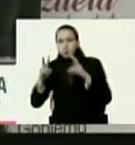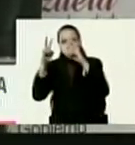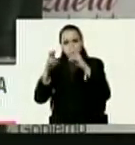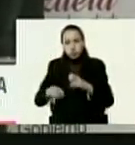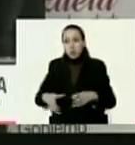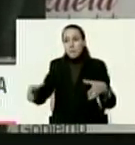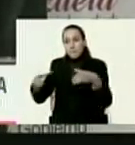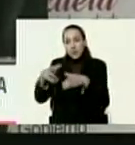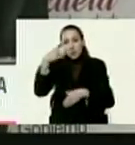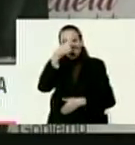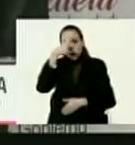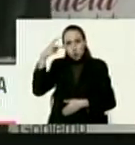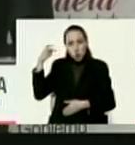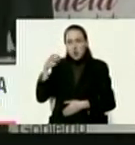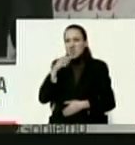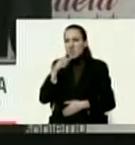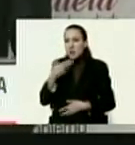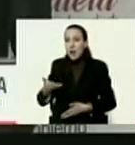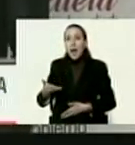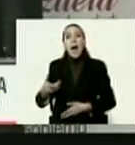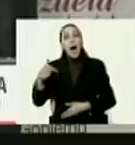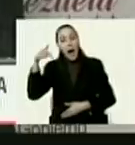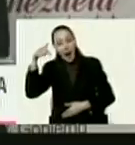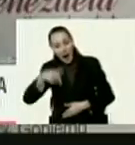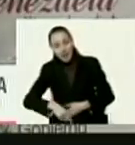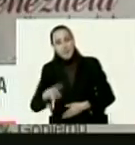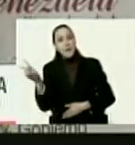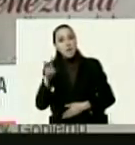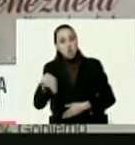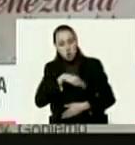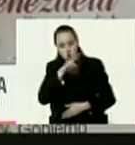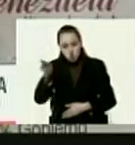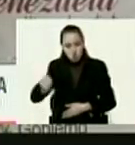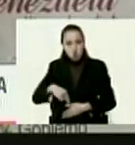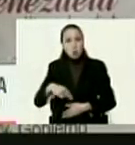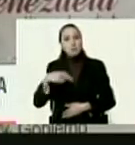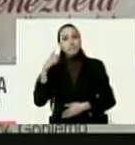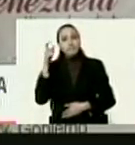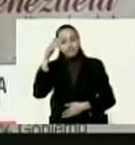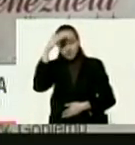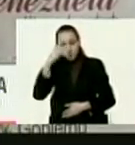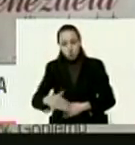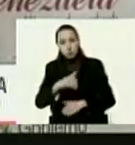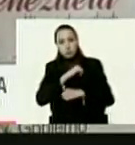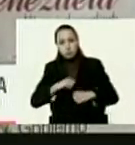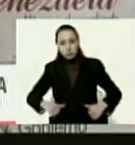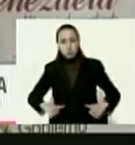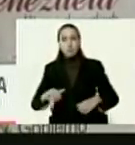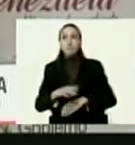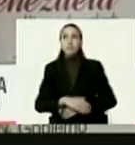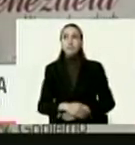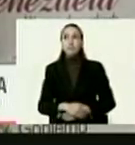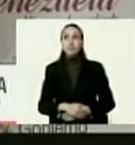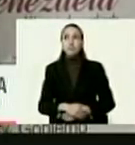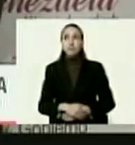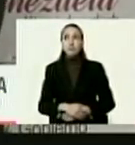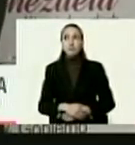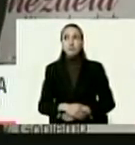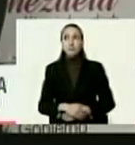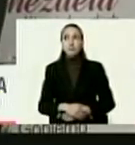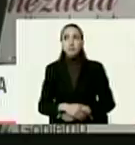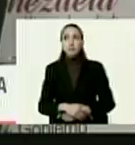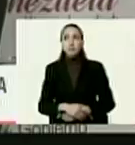Los Rastrojos como lo ha hecho la República Bolivariana de Venezuela, los órganos de seguridad de la República Bolivariana de Venezuela. Mire,